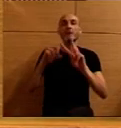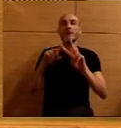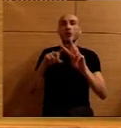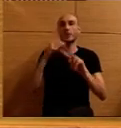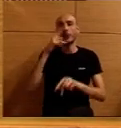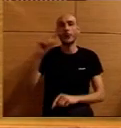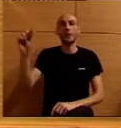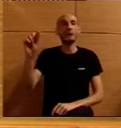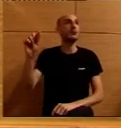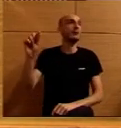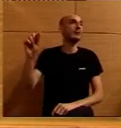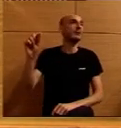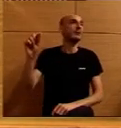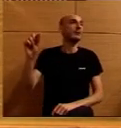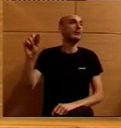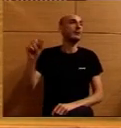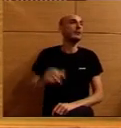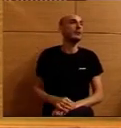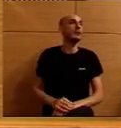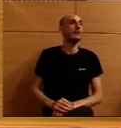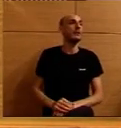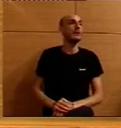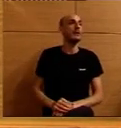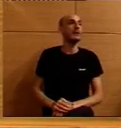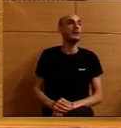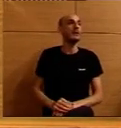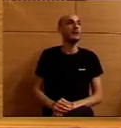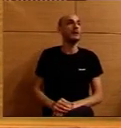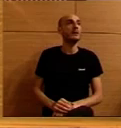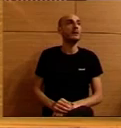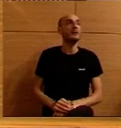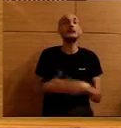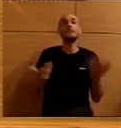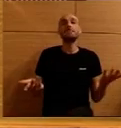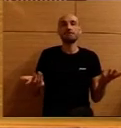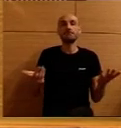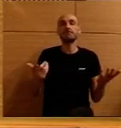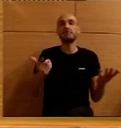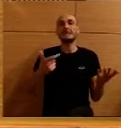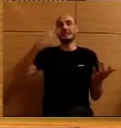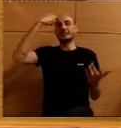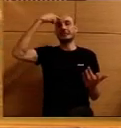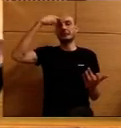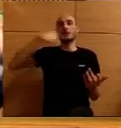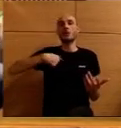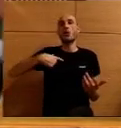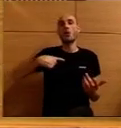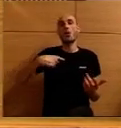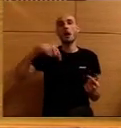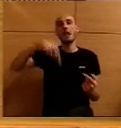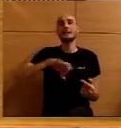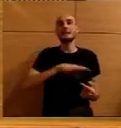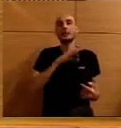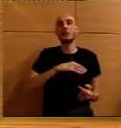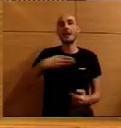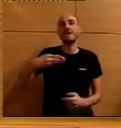S'ha ausentat. Me ve ara al cap de disculpar a la senyora Balaguer, que avui està fora i no ha pogut estar. M'ha